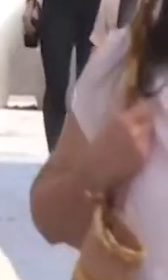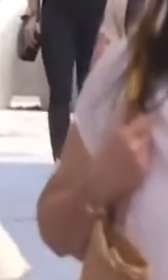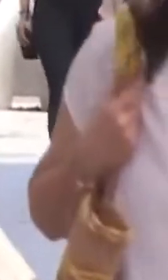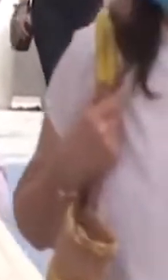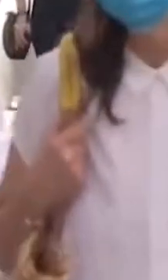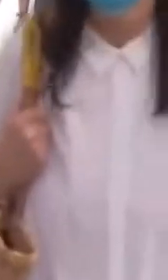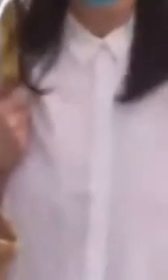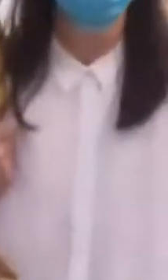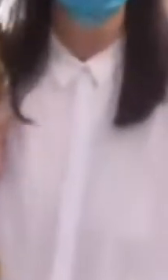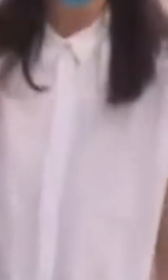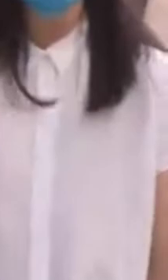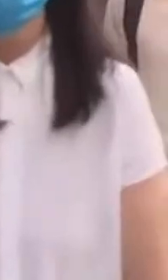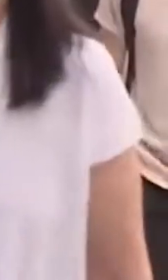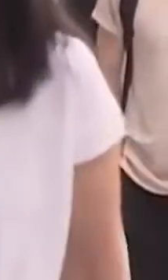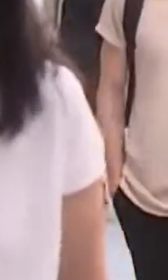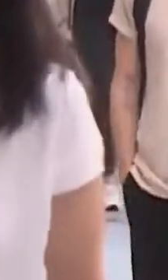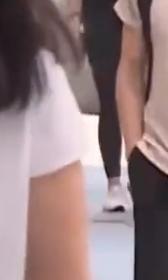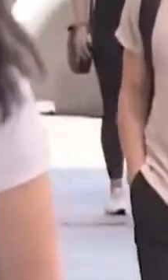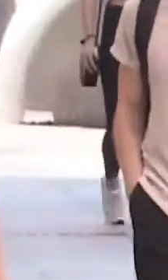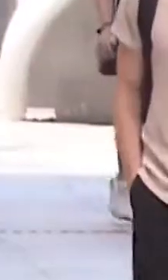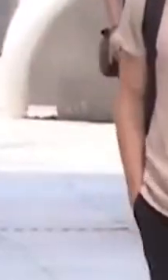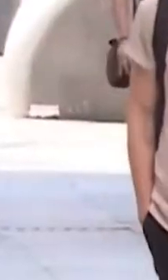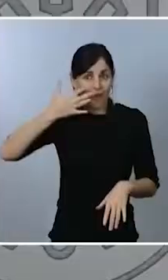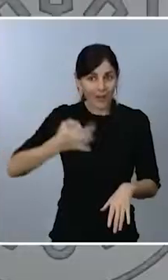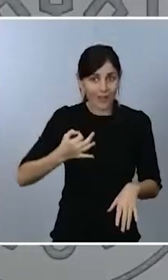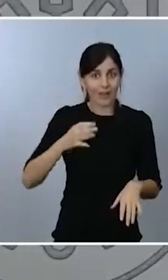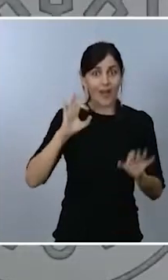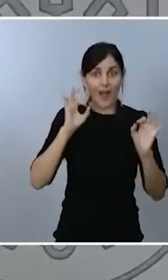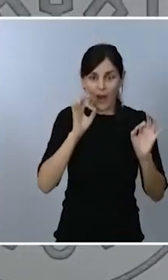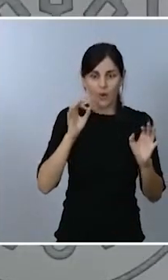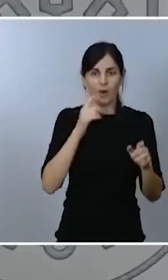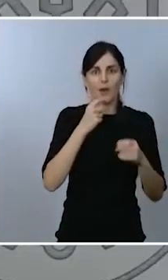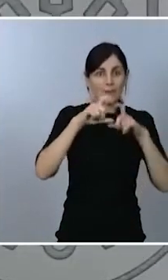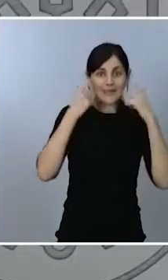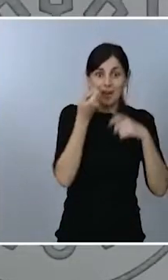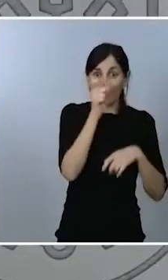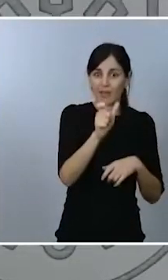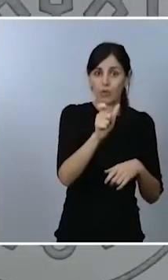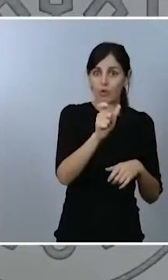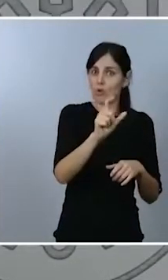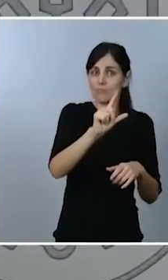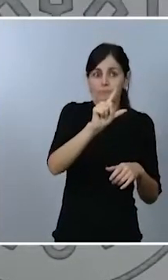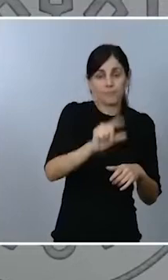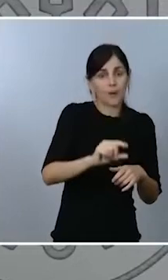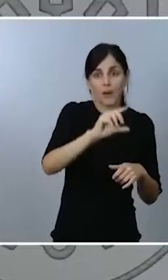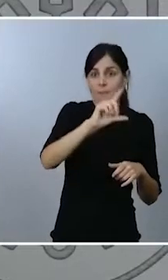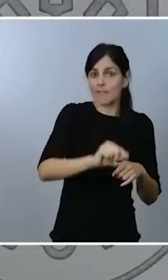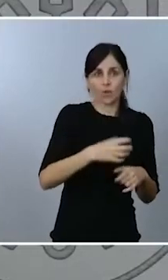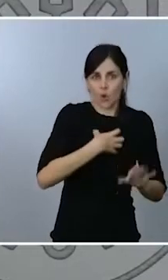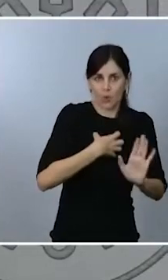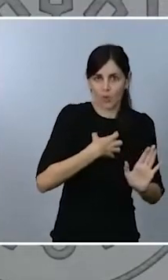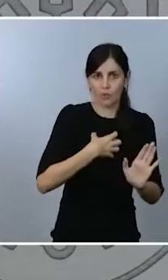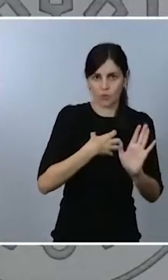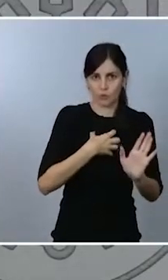obligatorio. El Gobierno adoptó esta medida tras confirmar que la Comisión Europea no abriría un procedimiento legal por esta